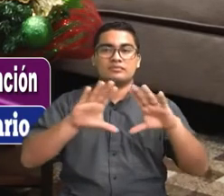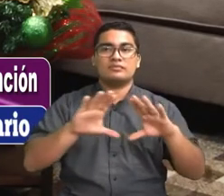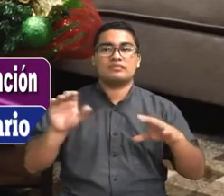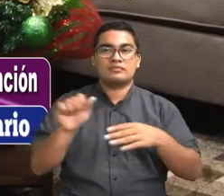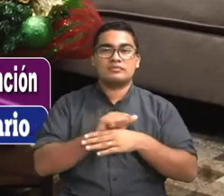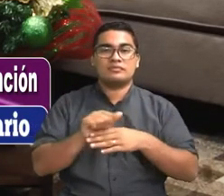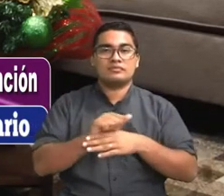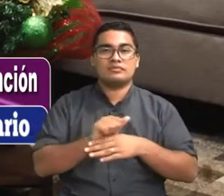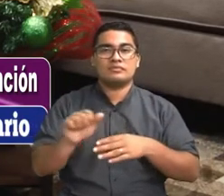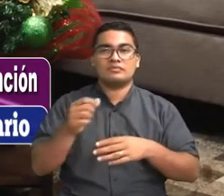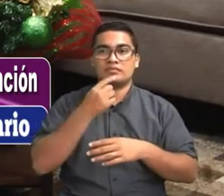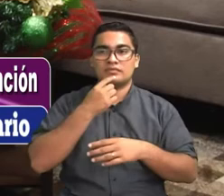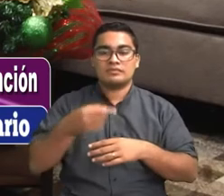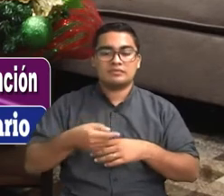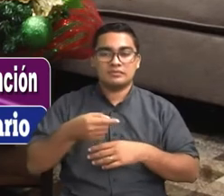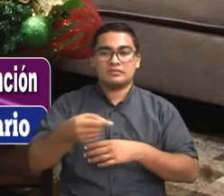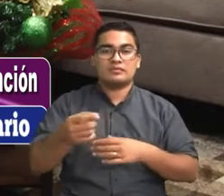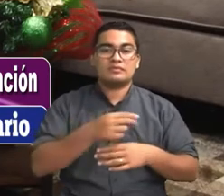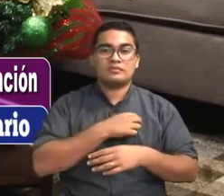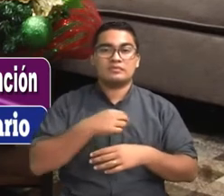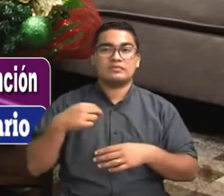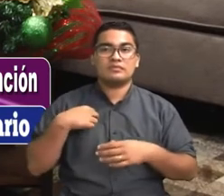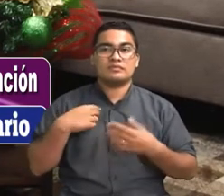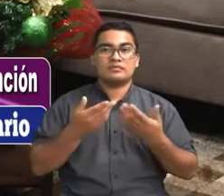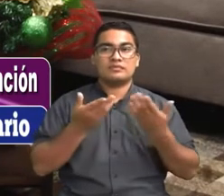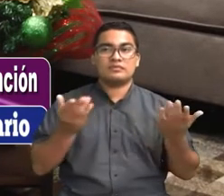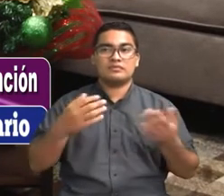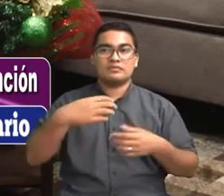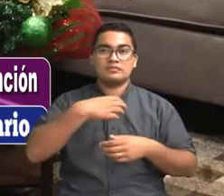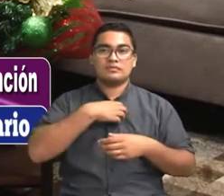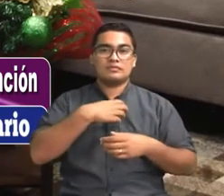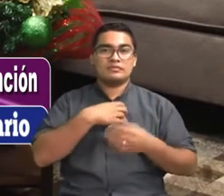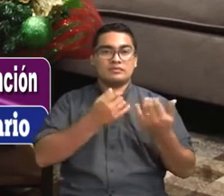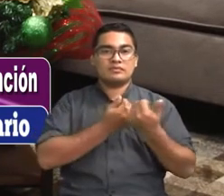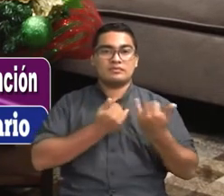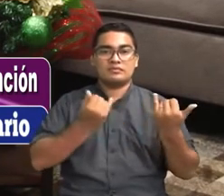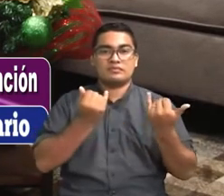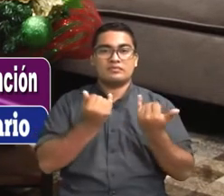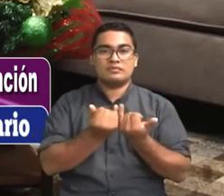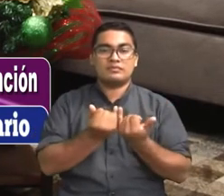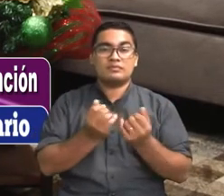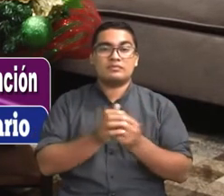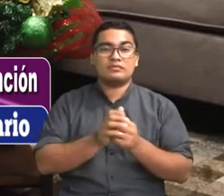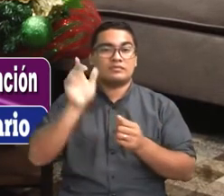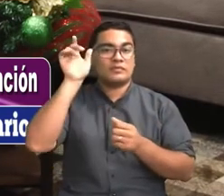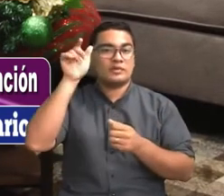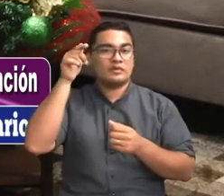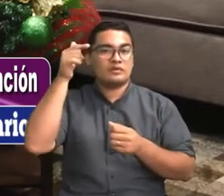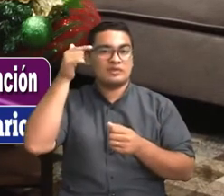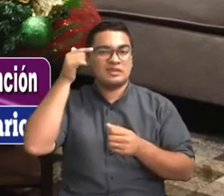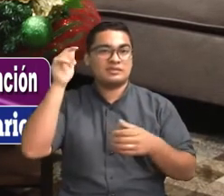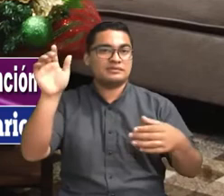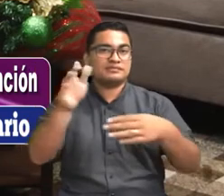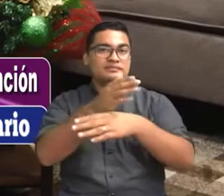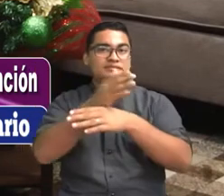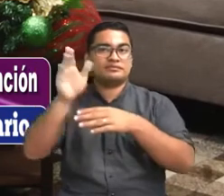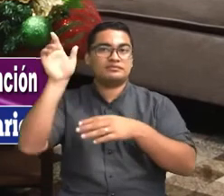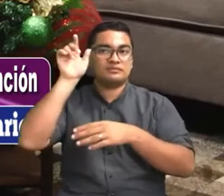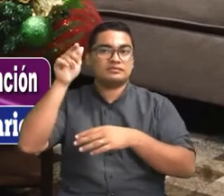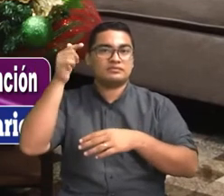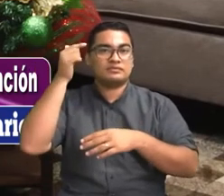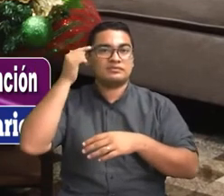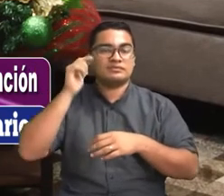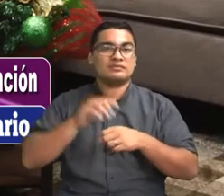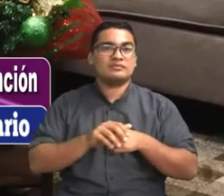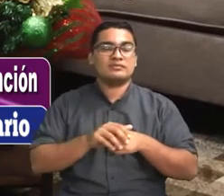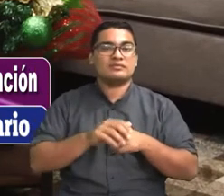la práctica cotidiana, desde todo el quehacer, desde nuestras instituciones, de gobiernos desde todo el estado de este país.